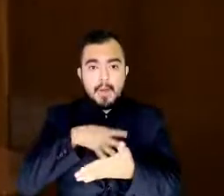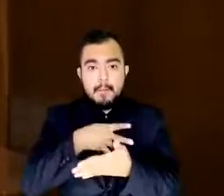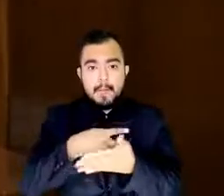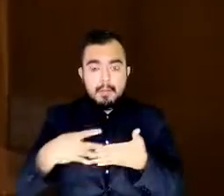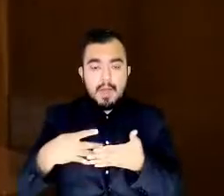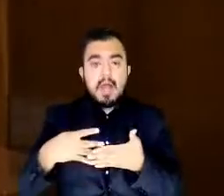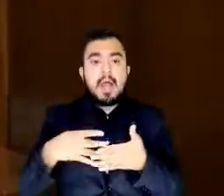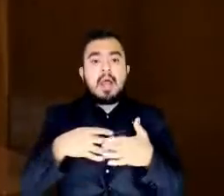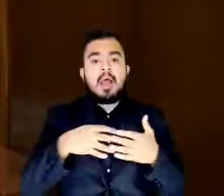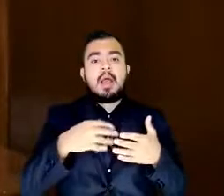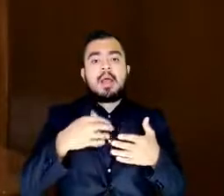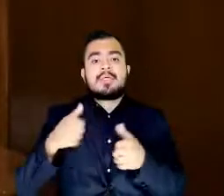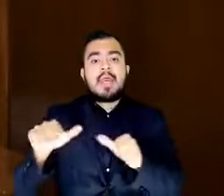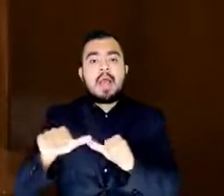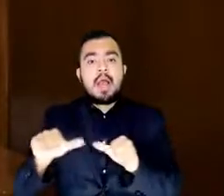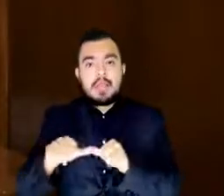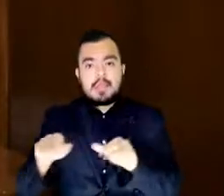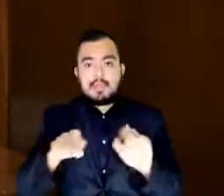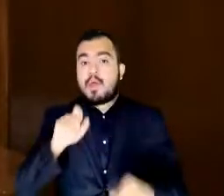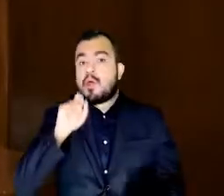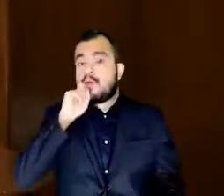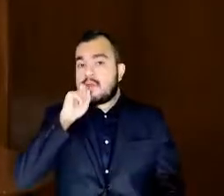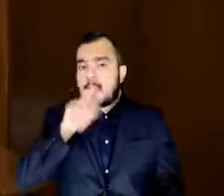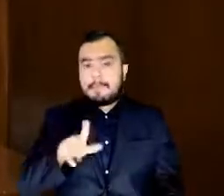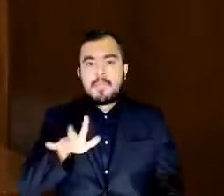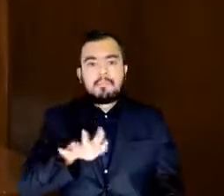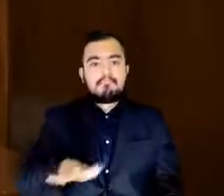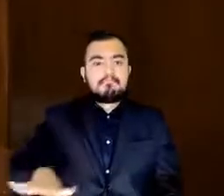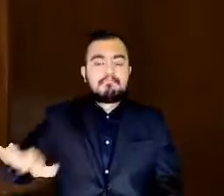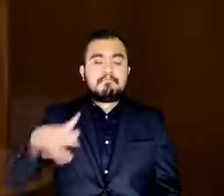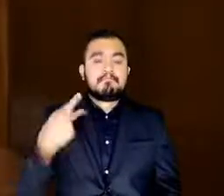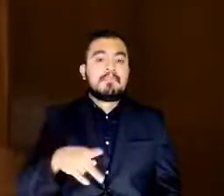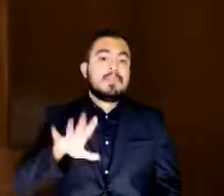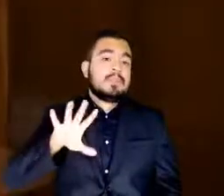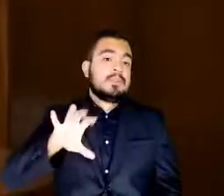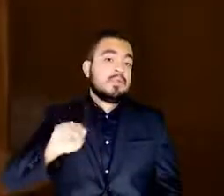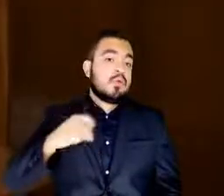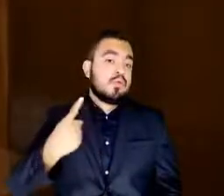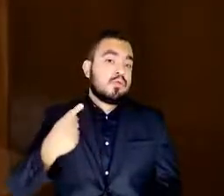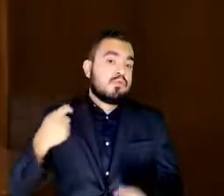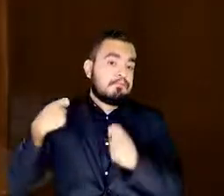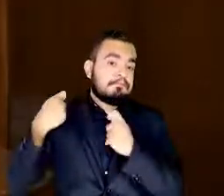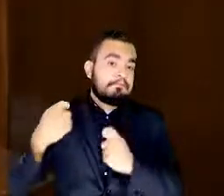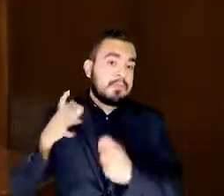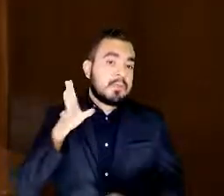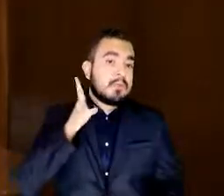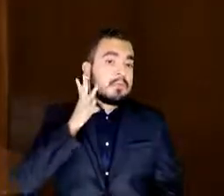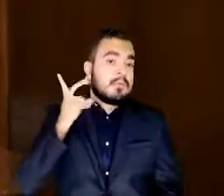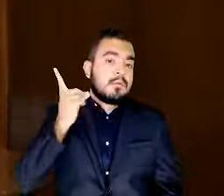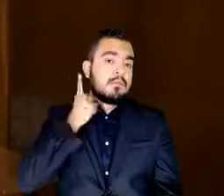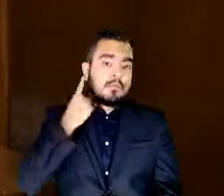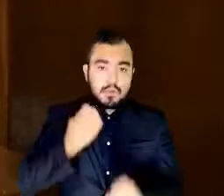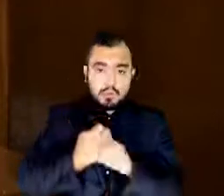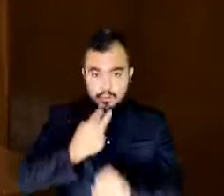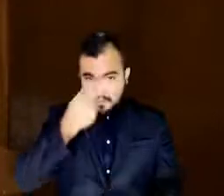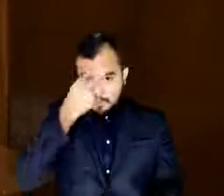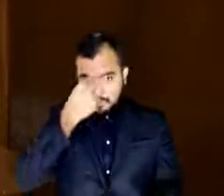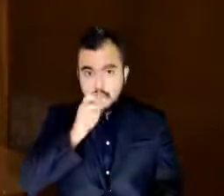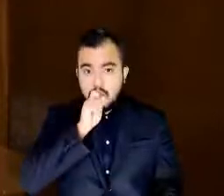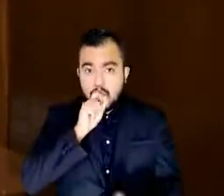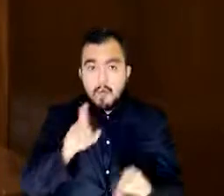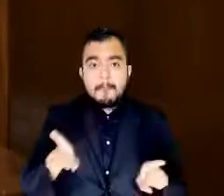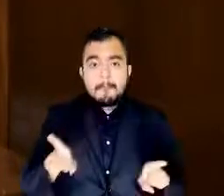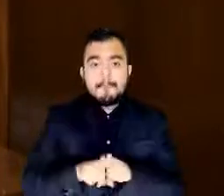al igual que las y los integrantes de esta 61 legislatura del Estado de México, cumpliendo con lo establecido por